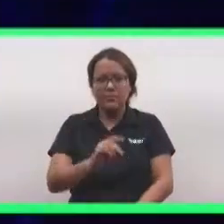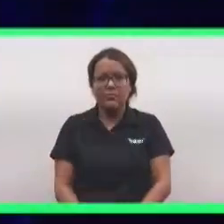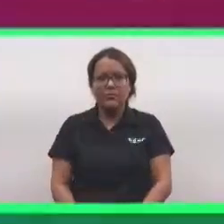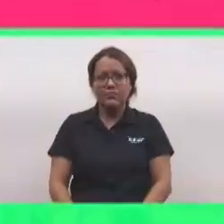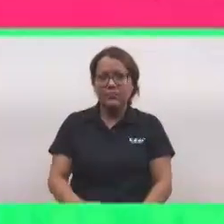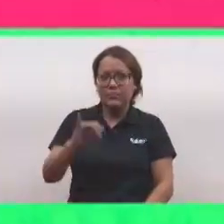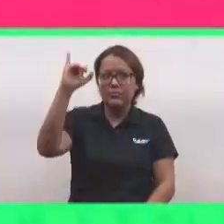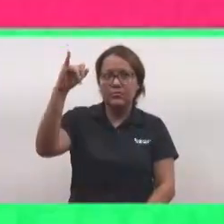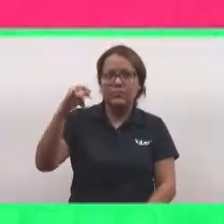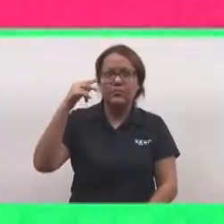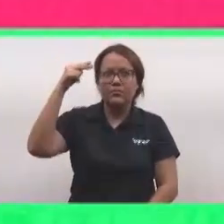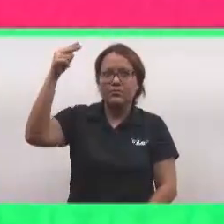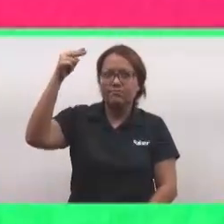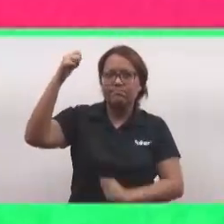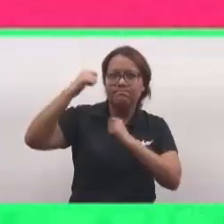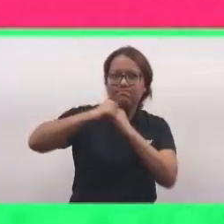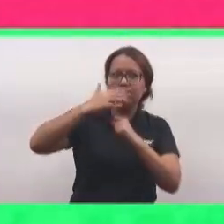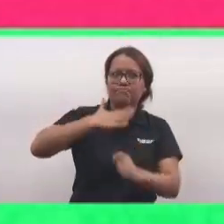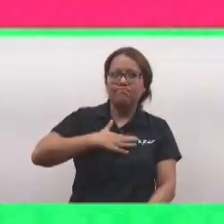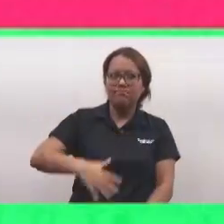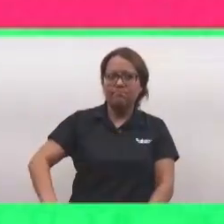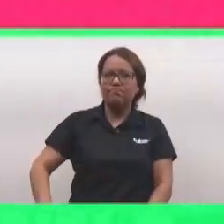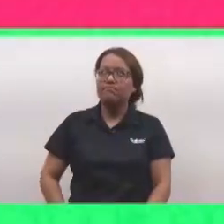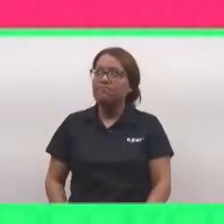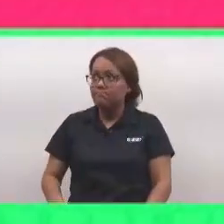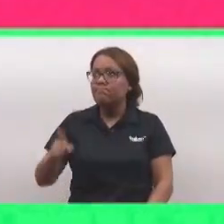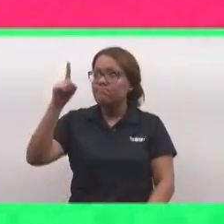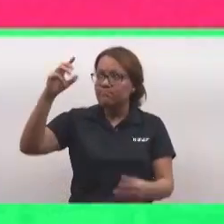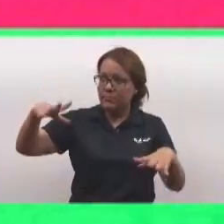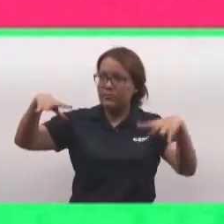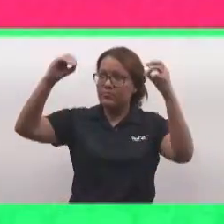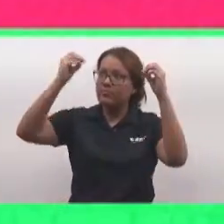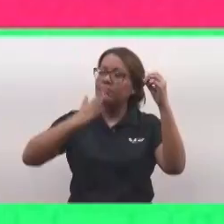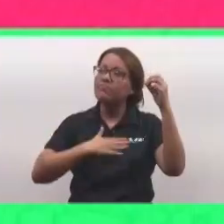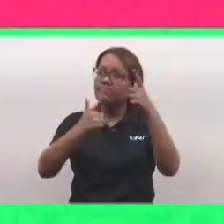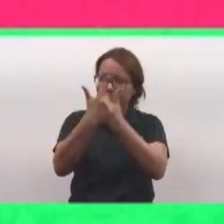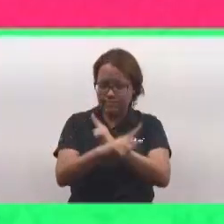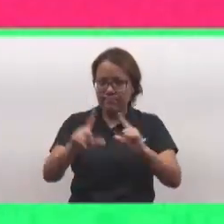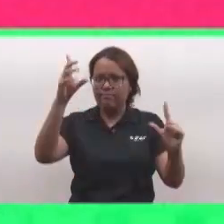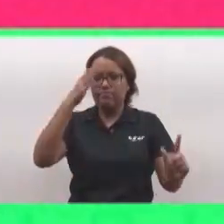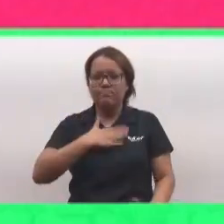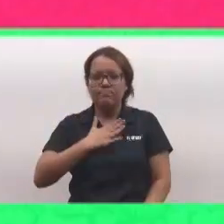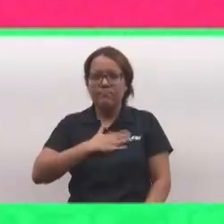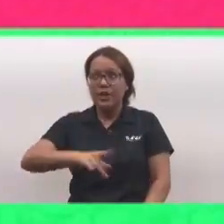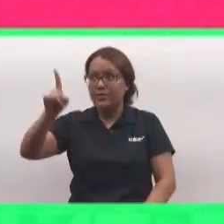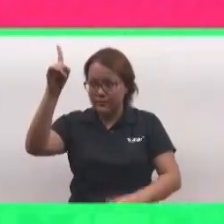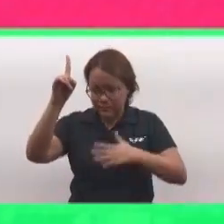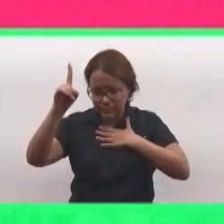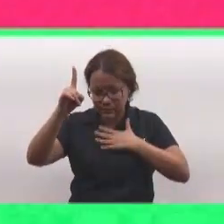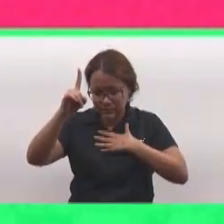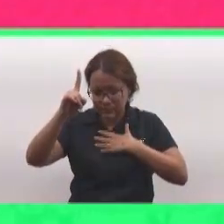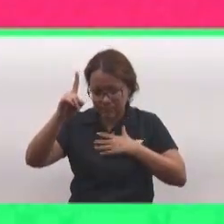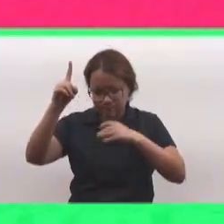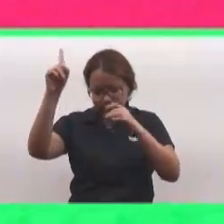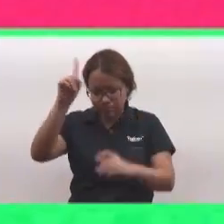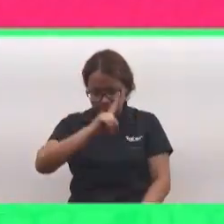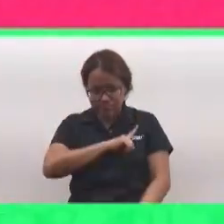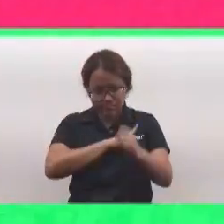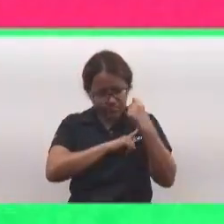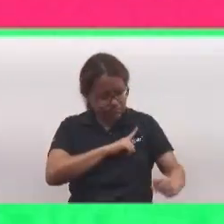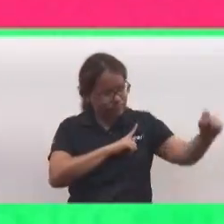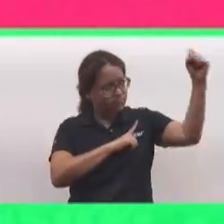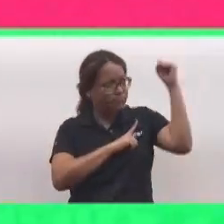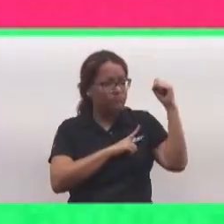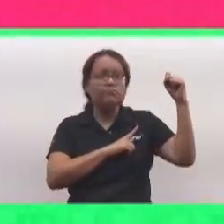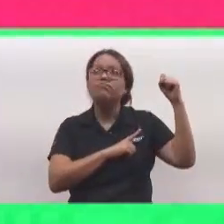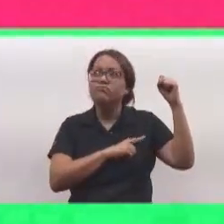Jehová, roca mía y castillo mío y mi libertador, Dios mío, fortaleza mía. Y dice la palabra, ¿en